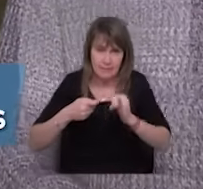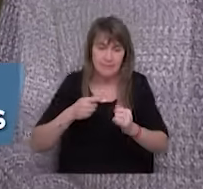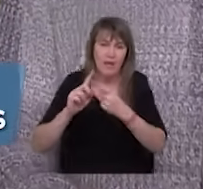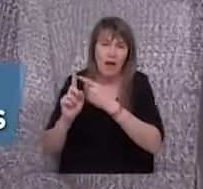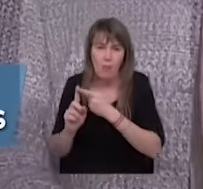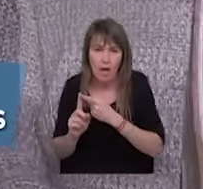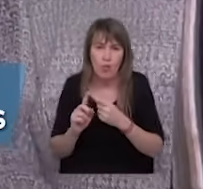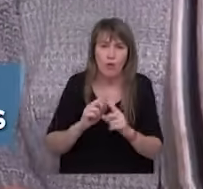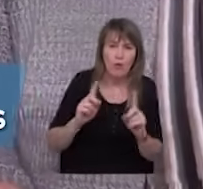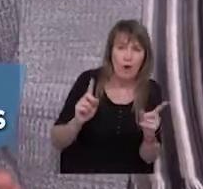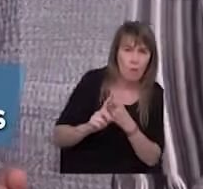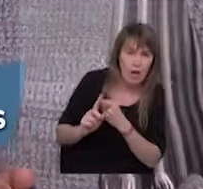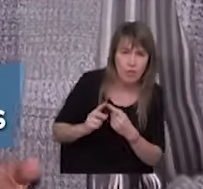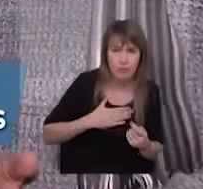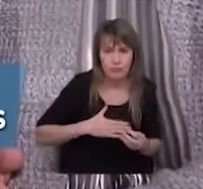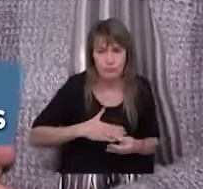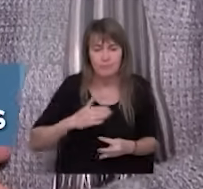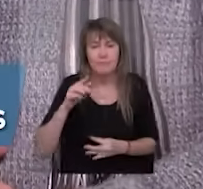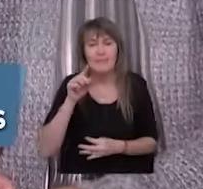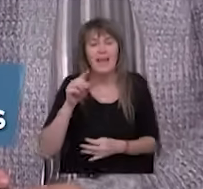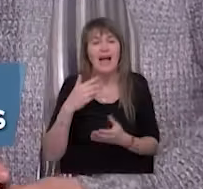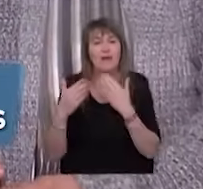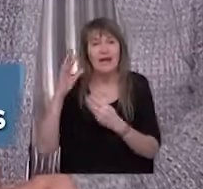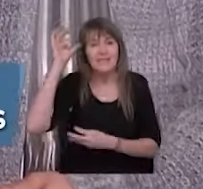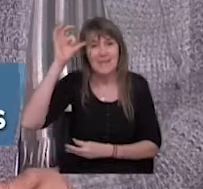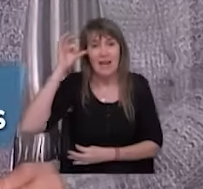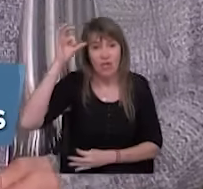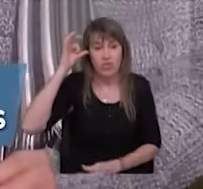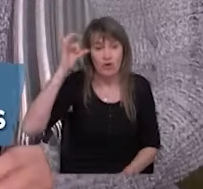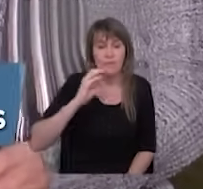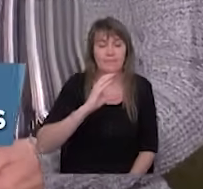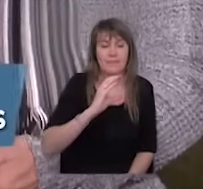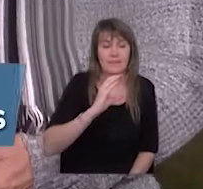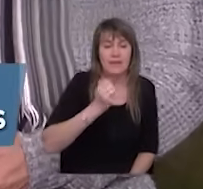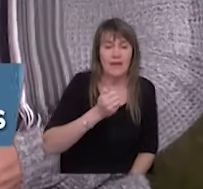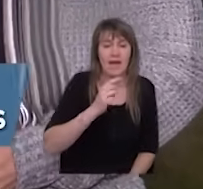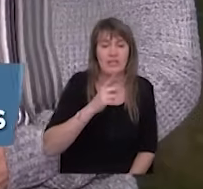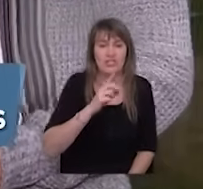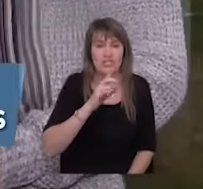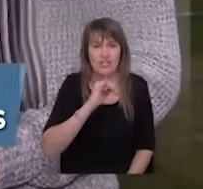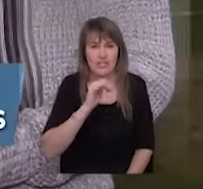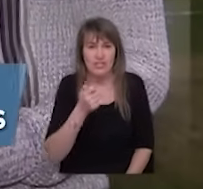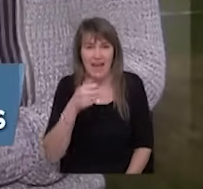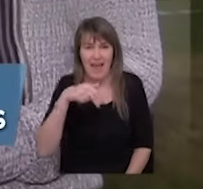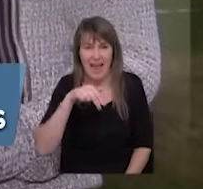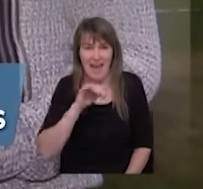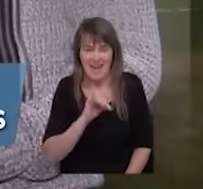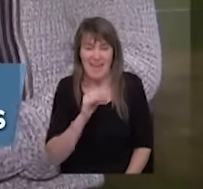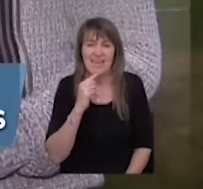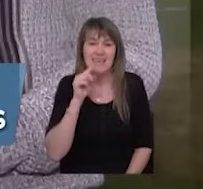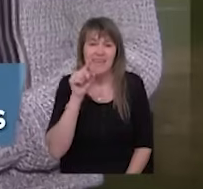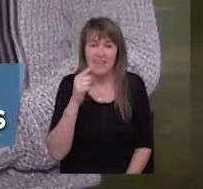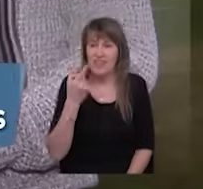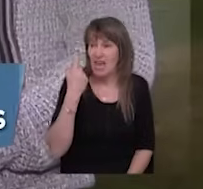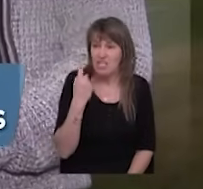desacuerdos vamos a conversar algunos minutos con el senador eh Daniel kayani que que se pronunció en redes a propósito también de lo obtenido en la